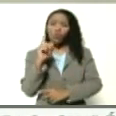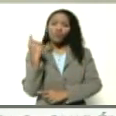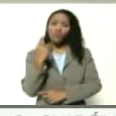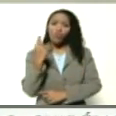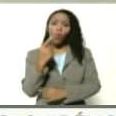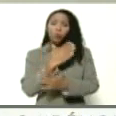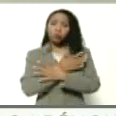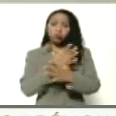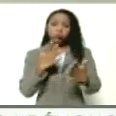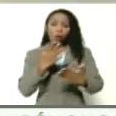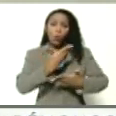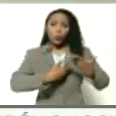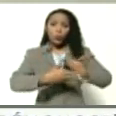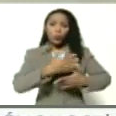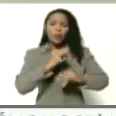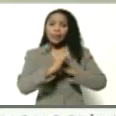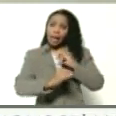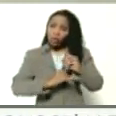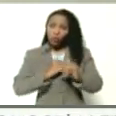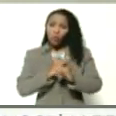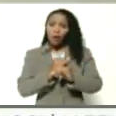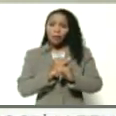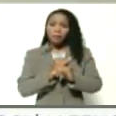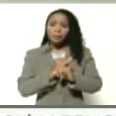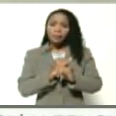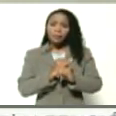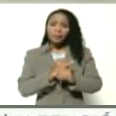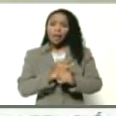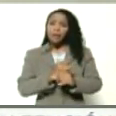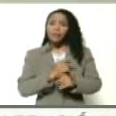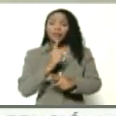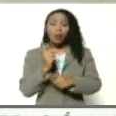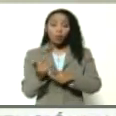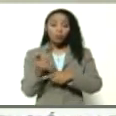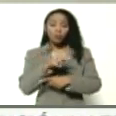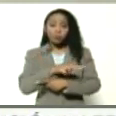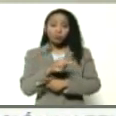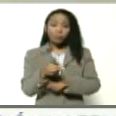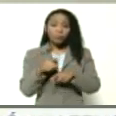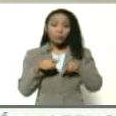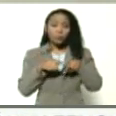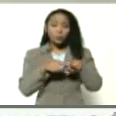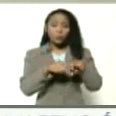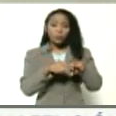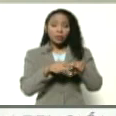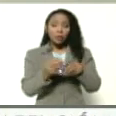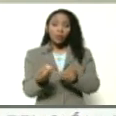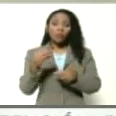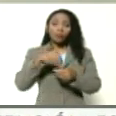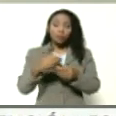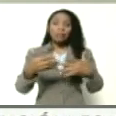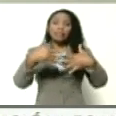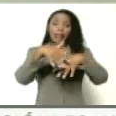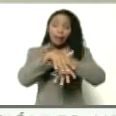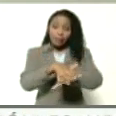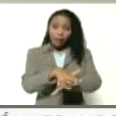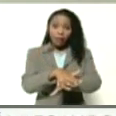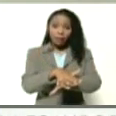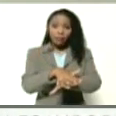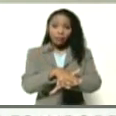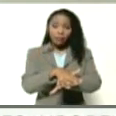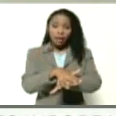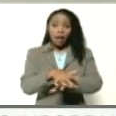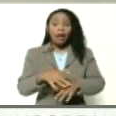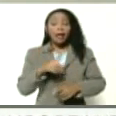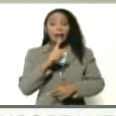la cooperación internacional, de un multilateralismo inclusivo y efectivo, sino de la